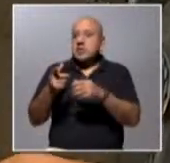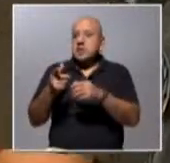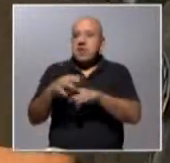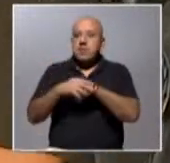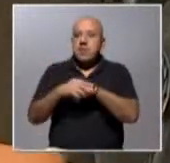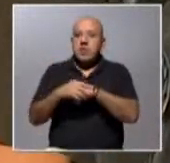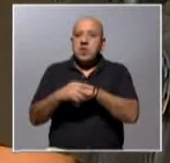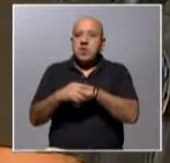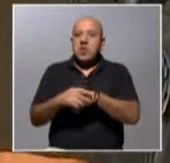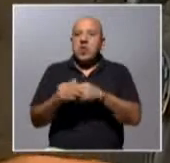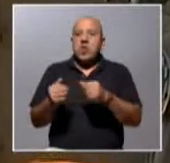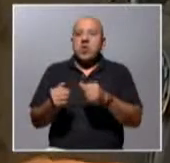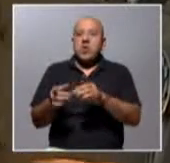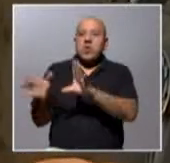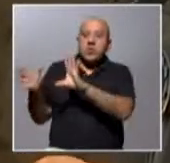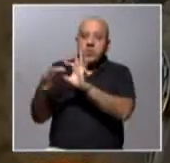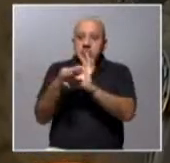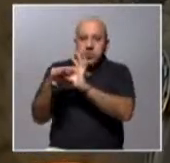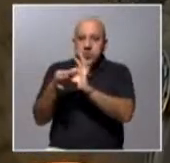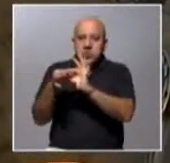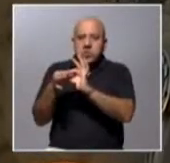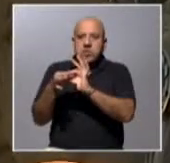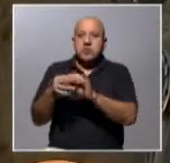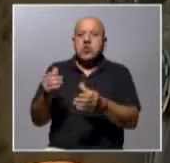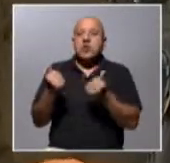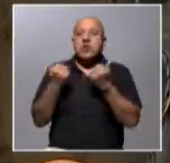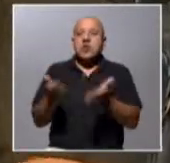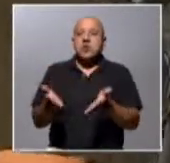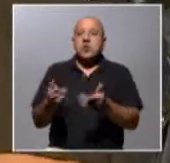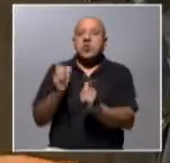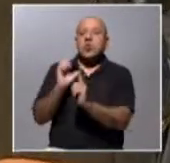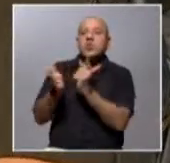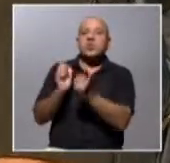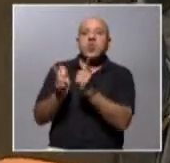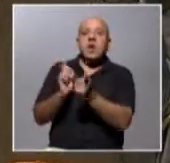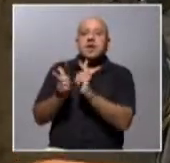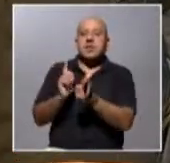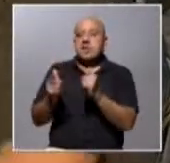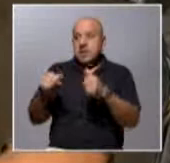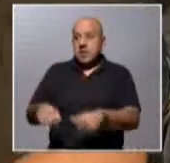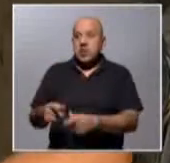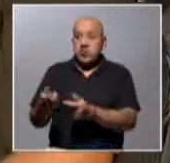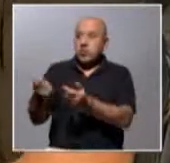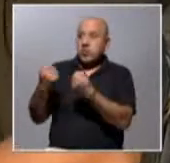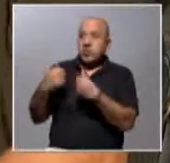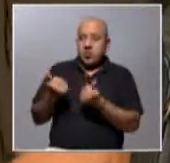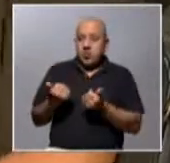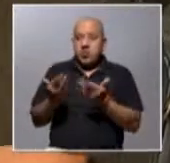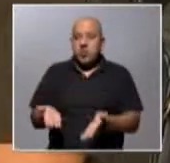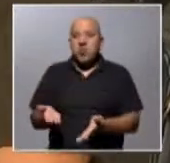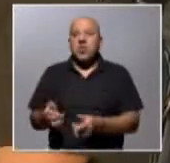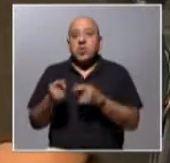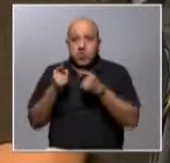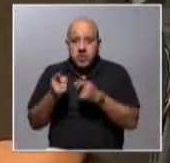que nos hizo el nexo de parte de la donación que hizo Luis Suárez. Y bueno, con ese gran